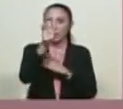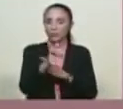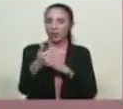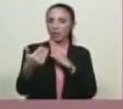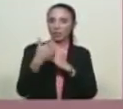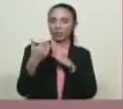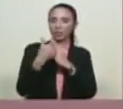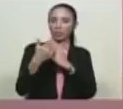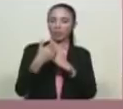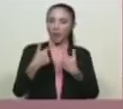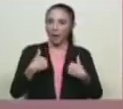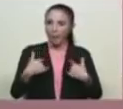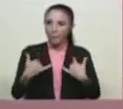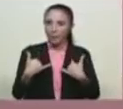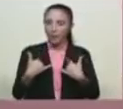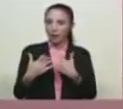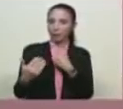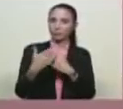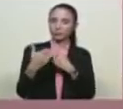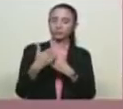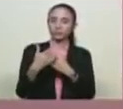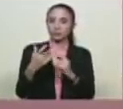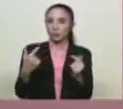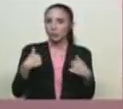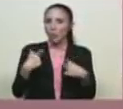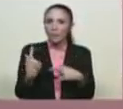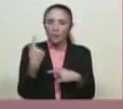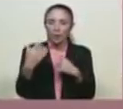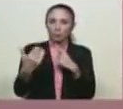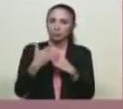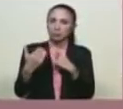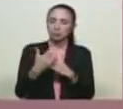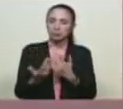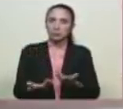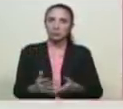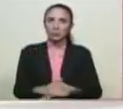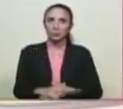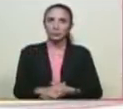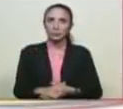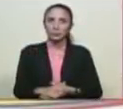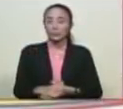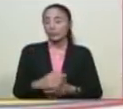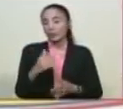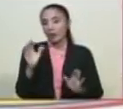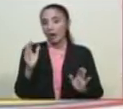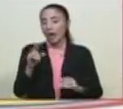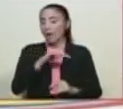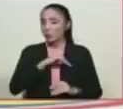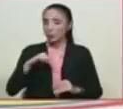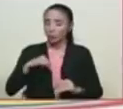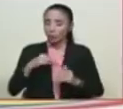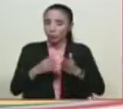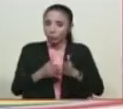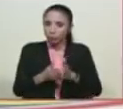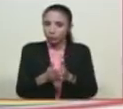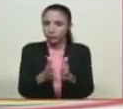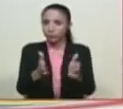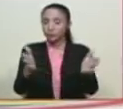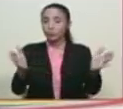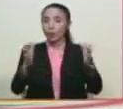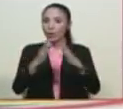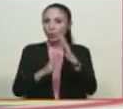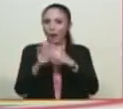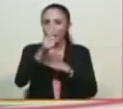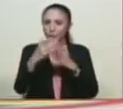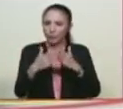El que va adelante es el que recibe los garrotazos de primero. Nosotros vamos adelante abriéndole camino a los pueblos de América Latina y